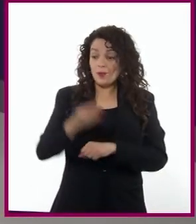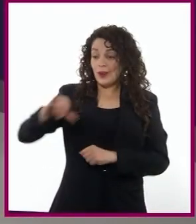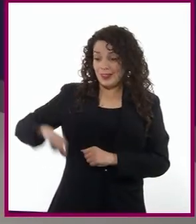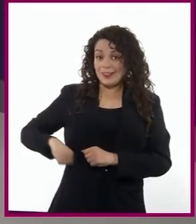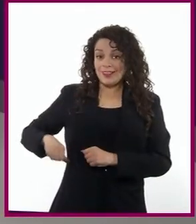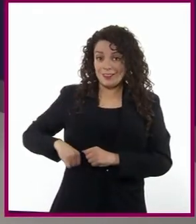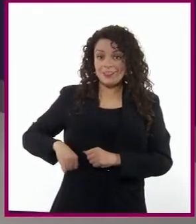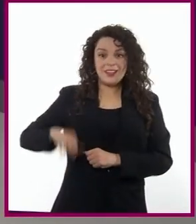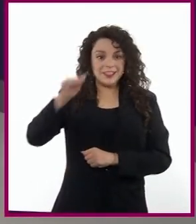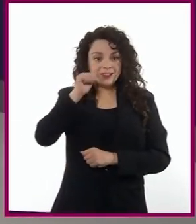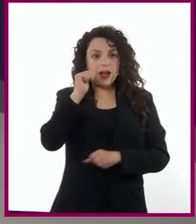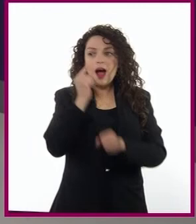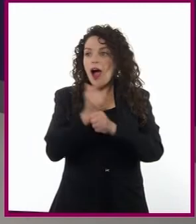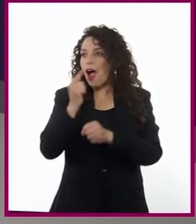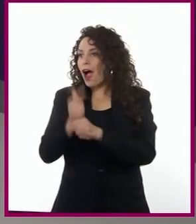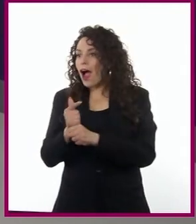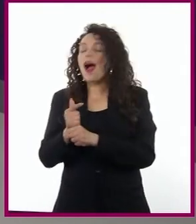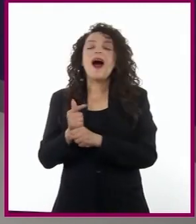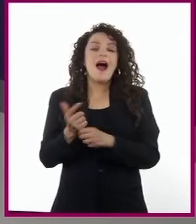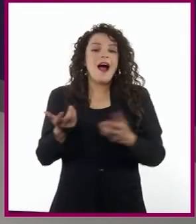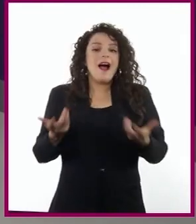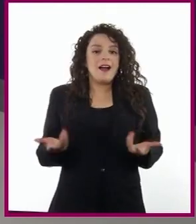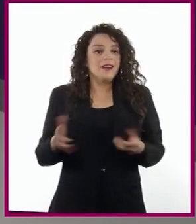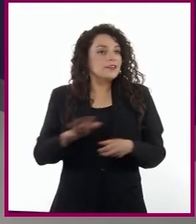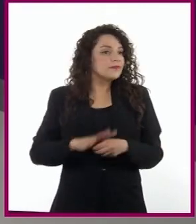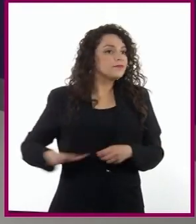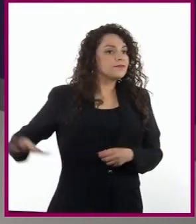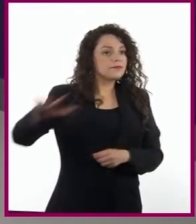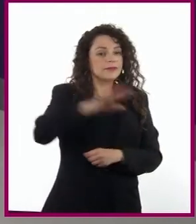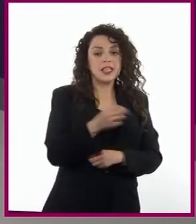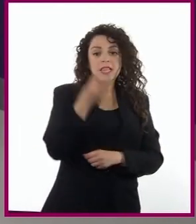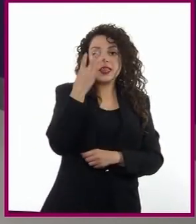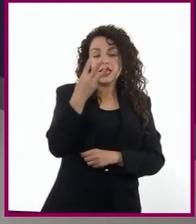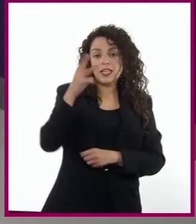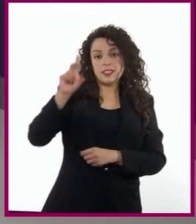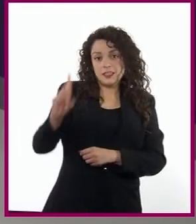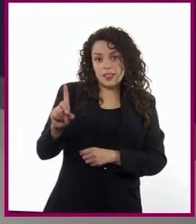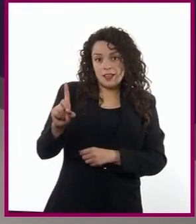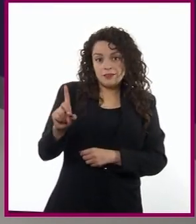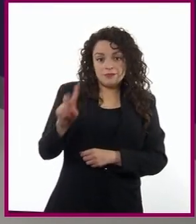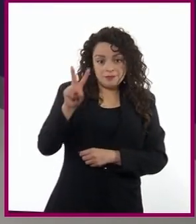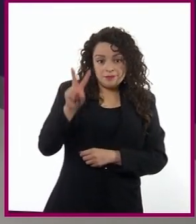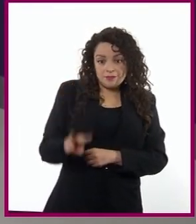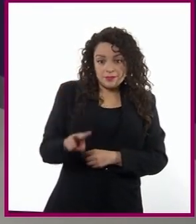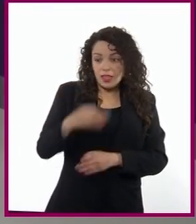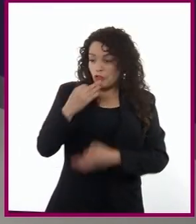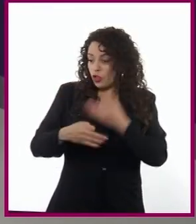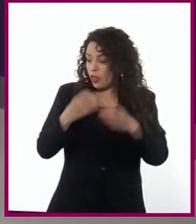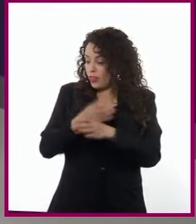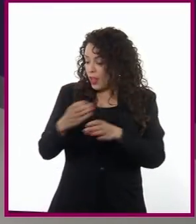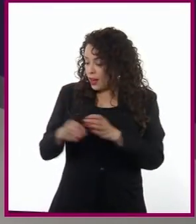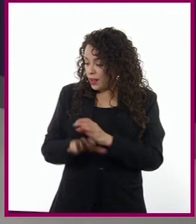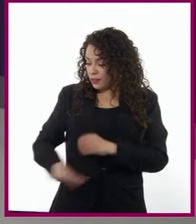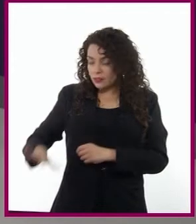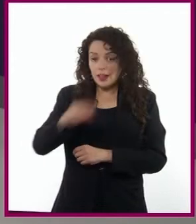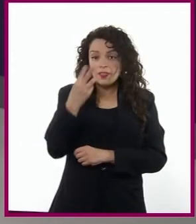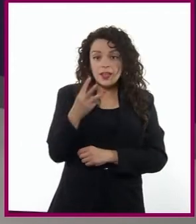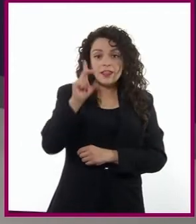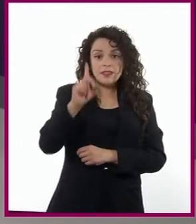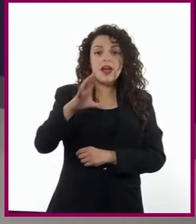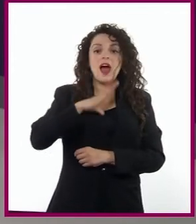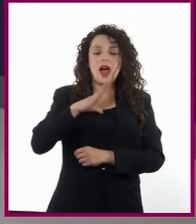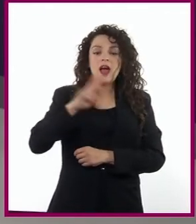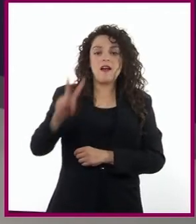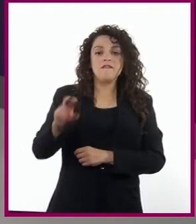interesante reconocer en todo momento que nos movemos en un espacio de 3 dimensiones y que todos los objetos tridimensionales tienen